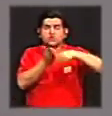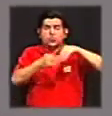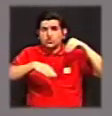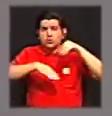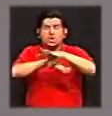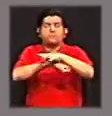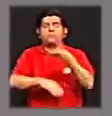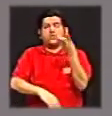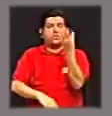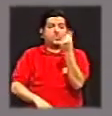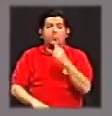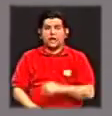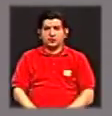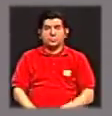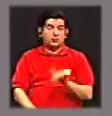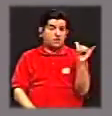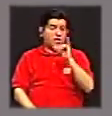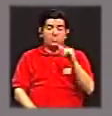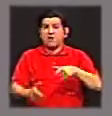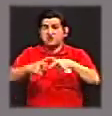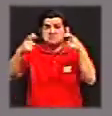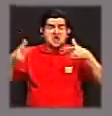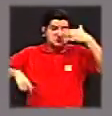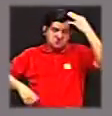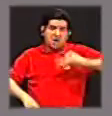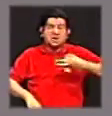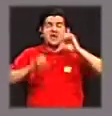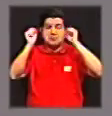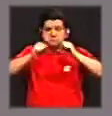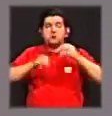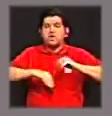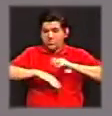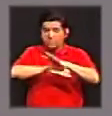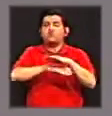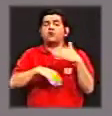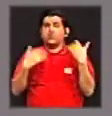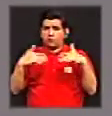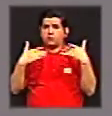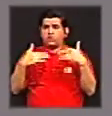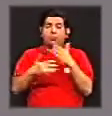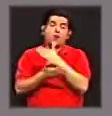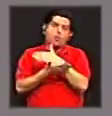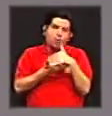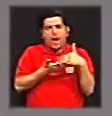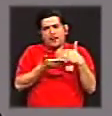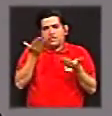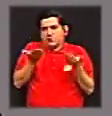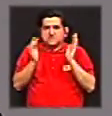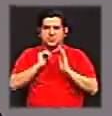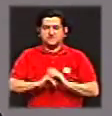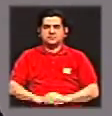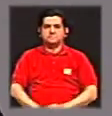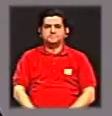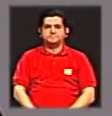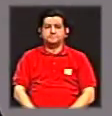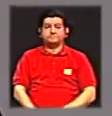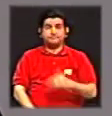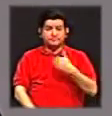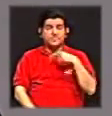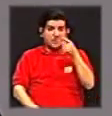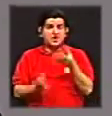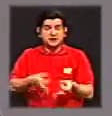elección, también la gran mayoría cree que puede influir mucho o algo. Entonces, tienen